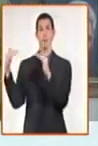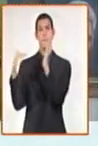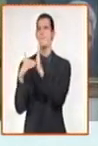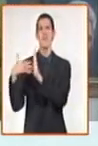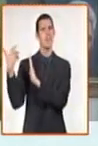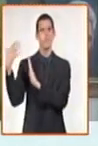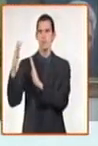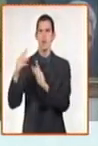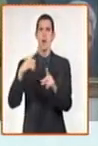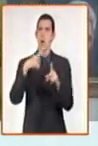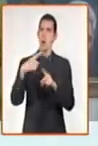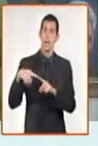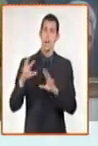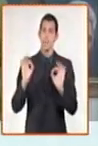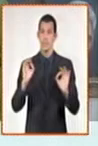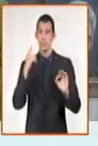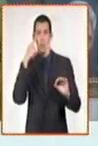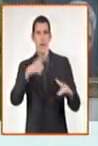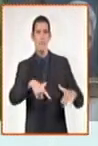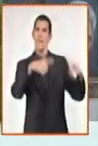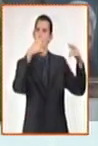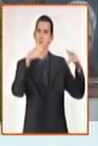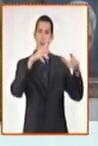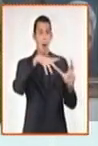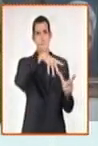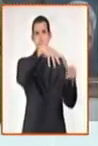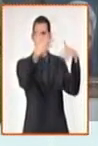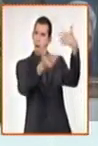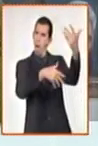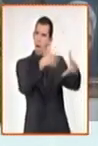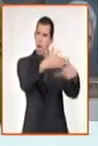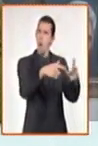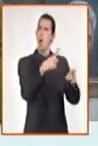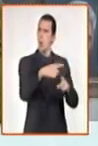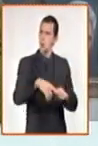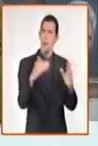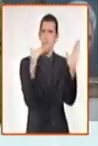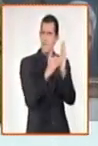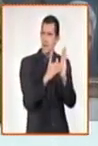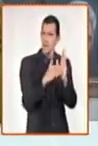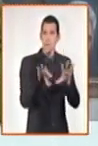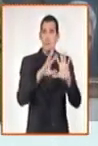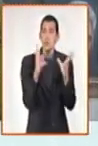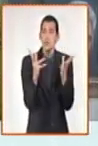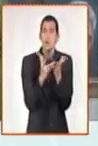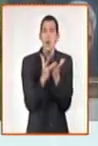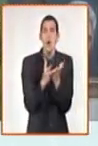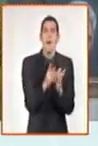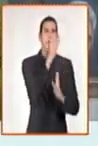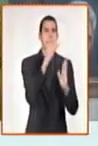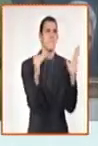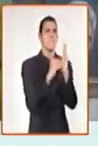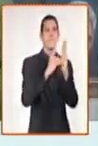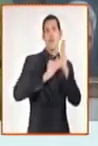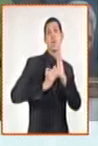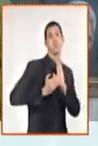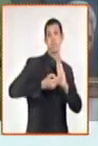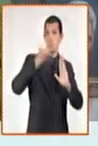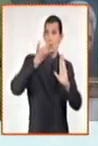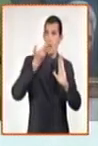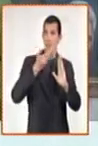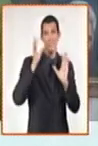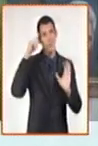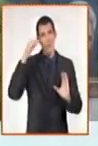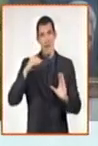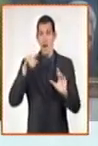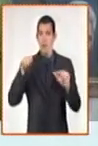un número de tanques también que se fueron afectando. Y no hemos también estado contabilizando, recordar que Pinar del Río en otros